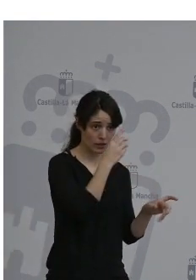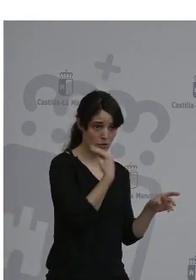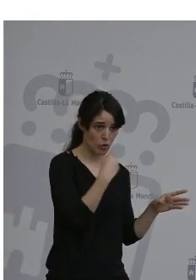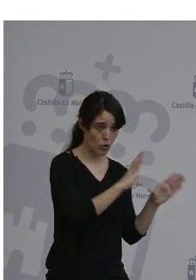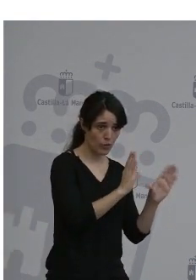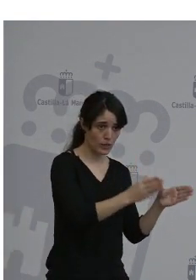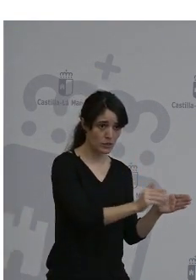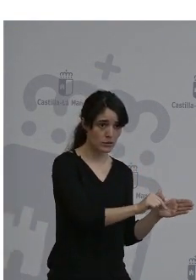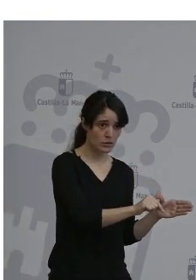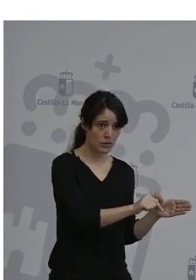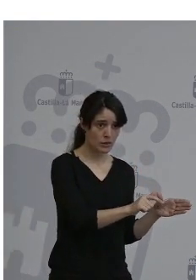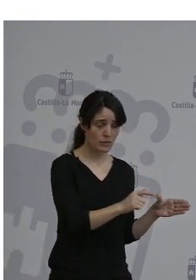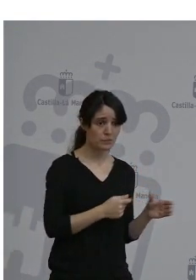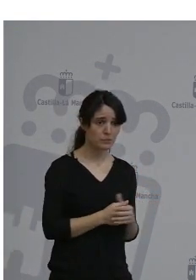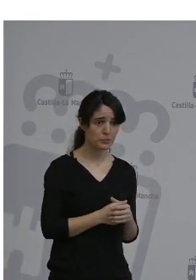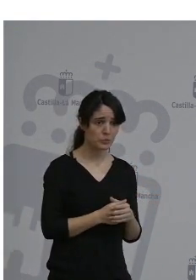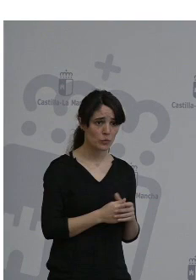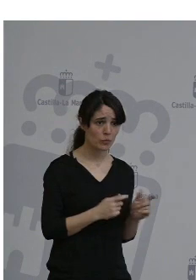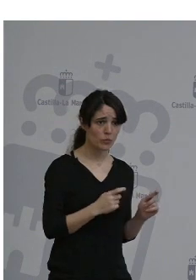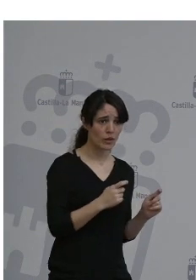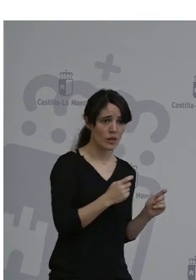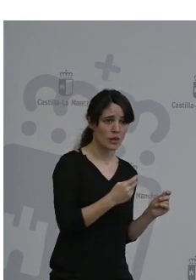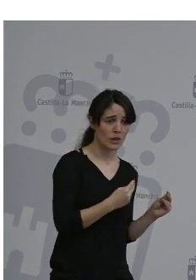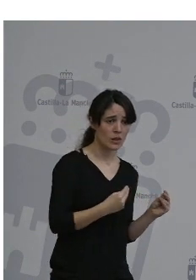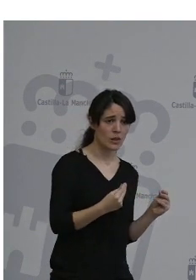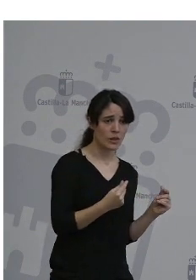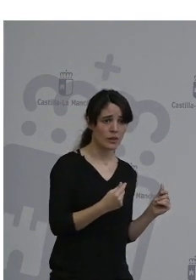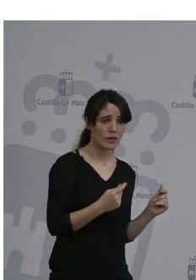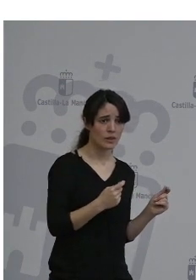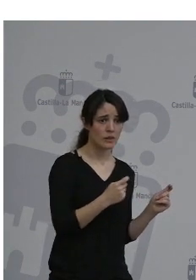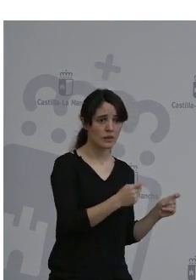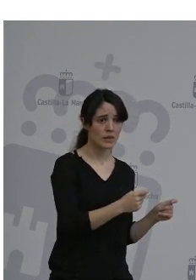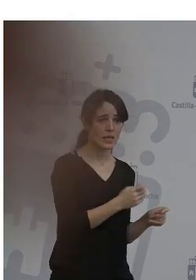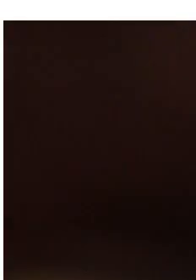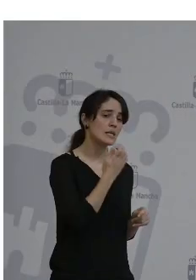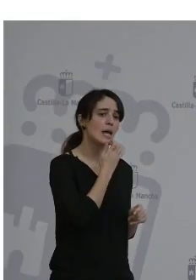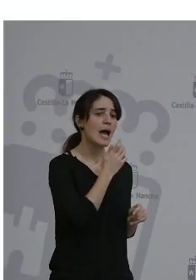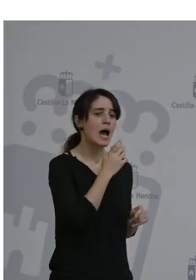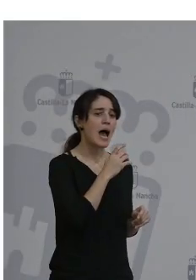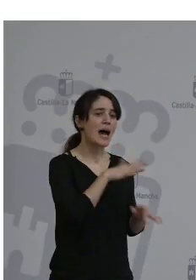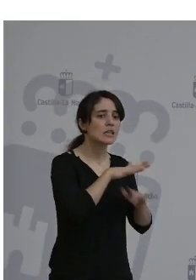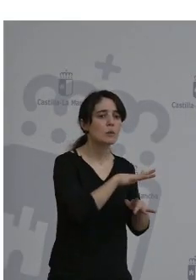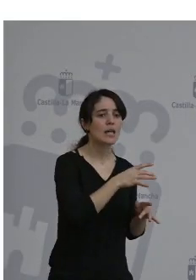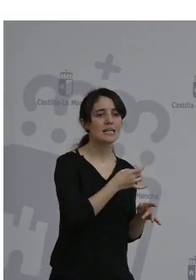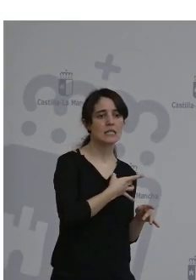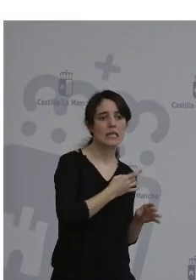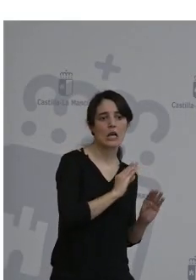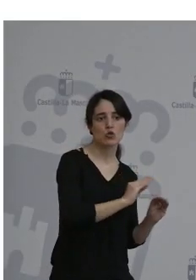su actividad sindical y, bueno,